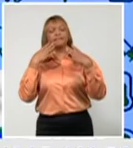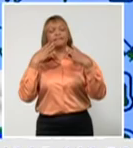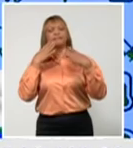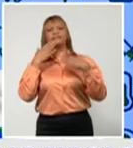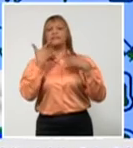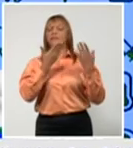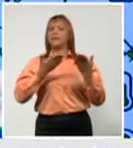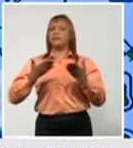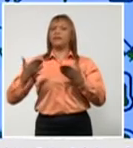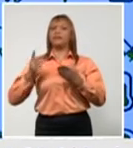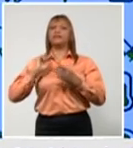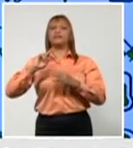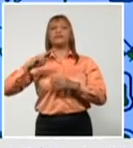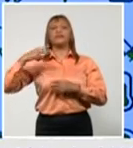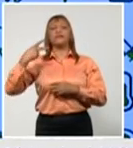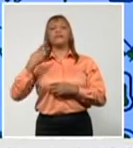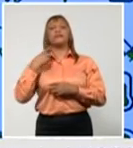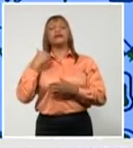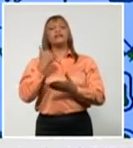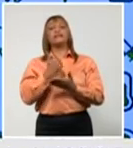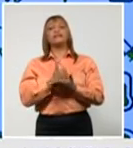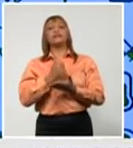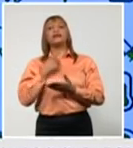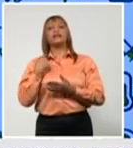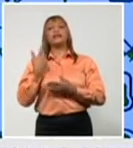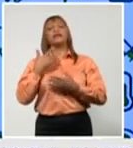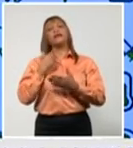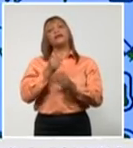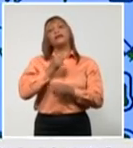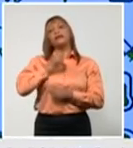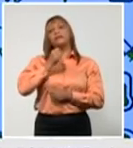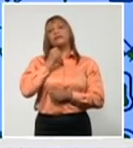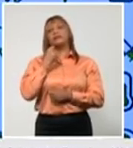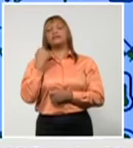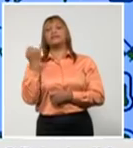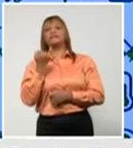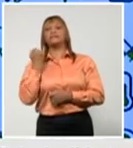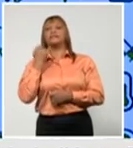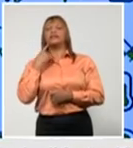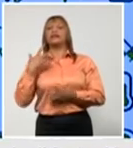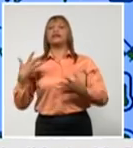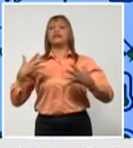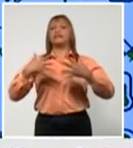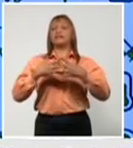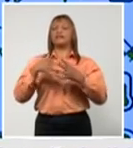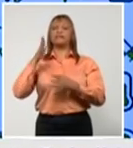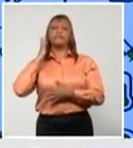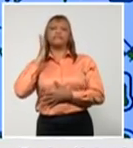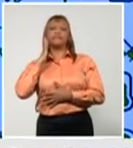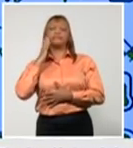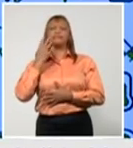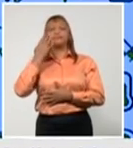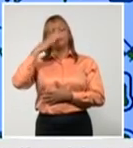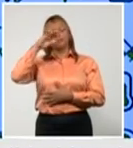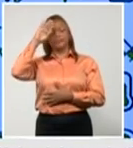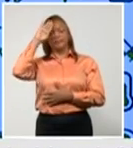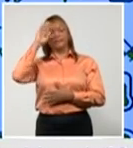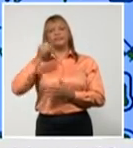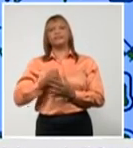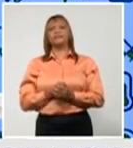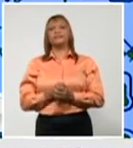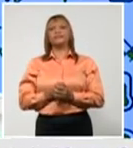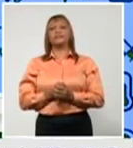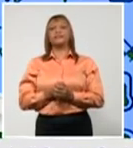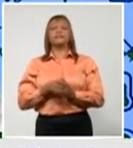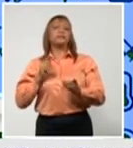Bienvenidos una vez más a la sede del Centro de Prensa Internacional del Ministerio de Relaciones Exteriores de la República de Cuba. De inmediato iniciamos